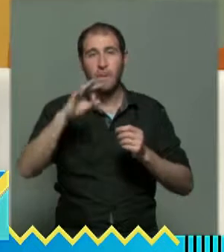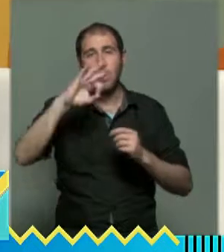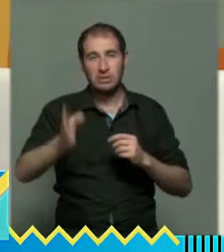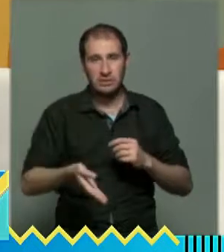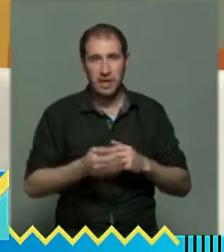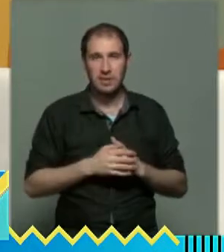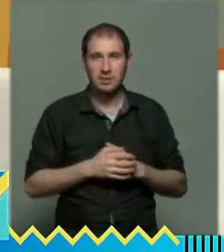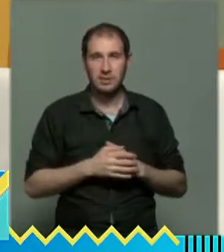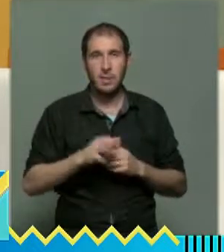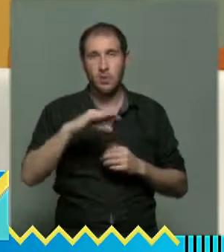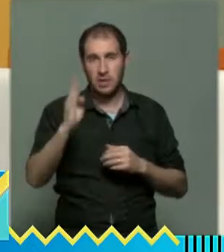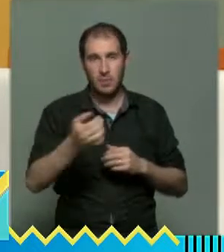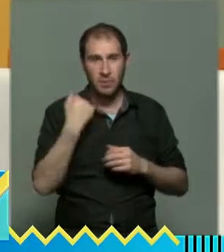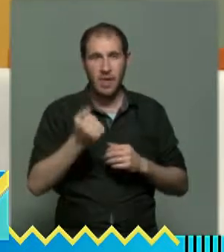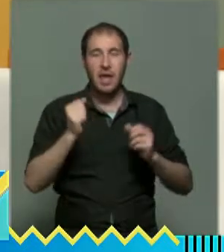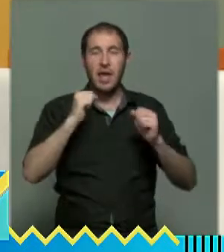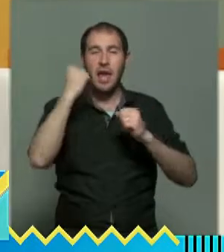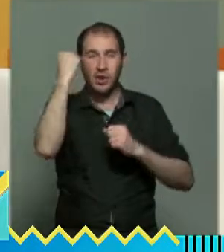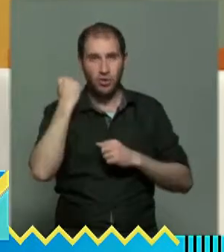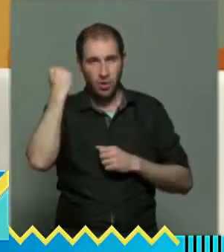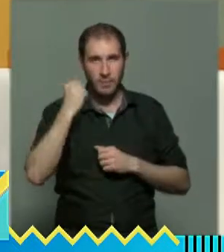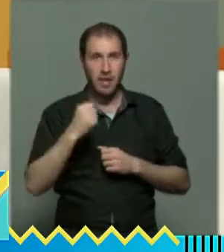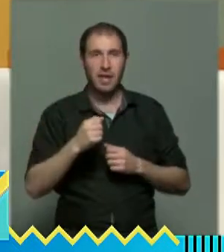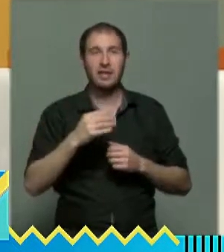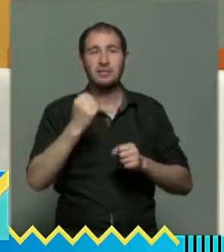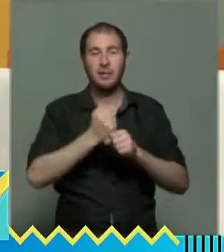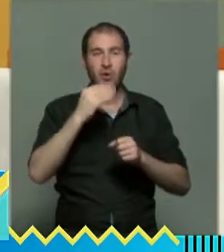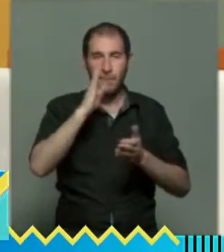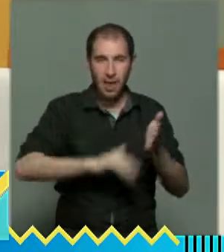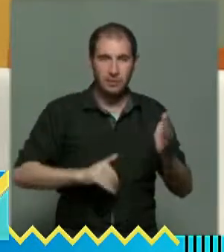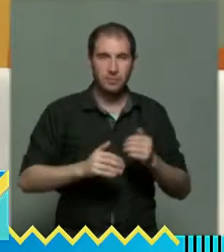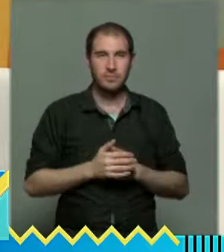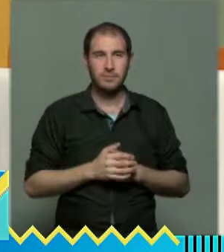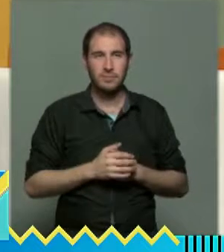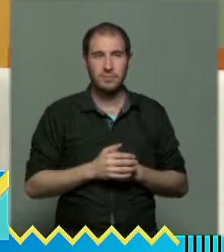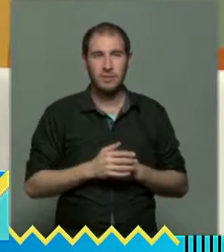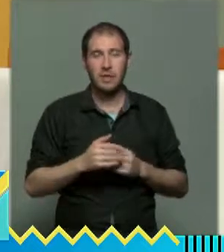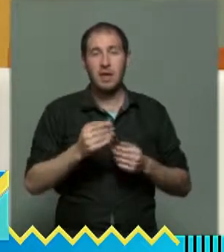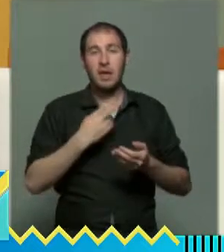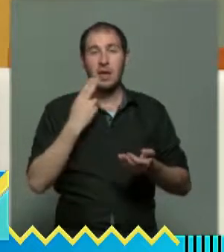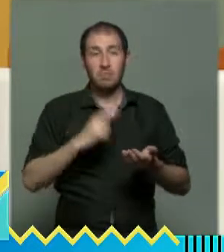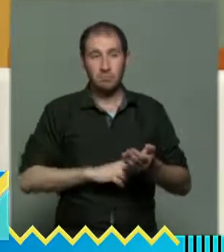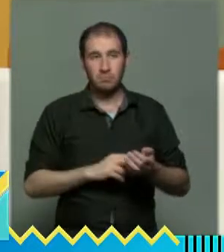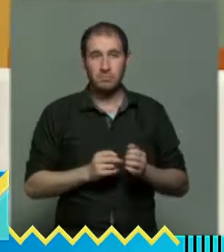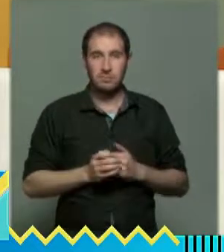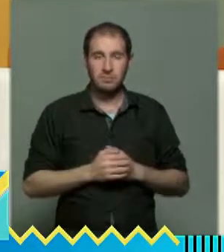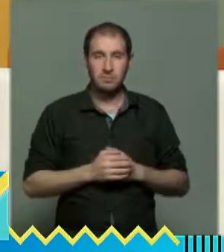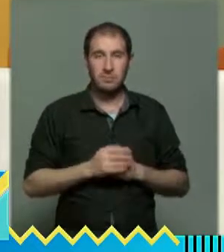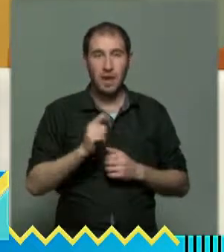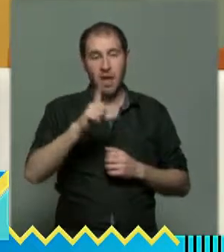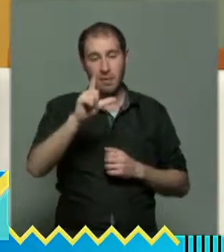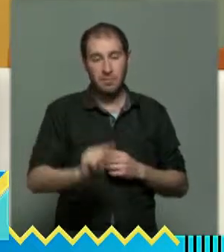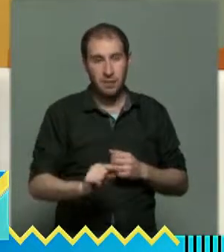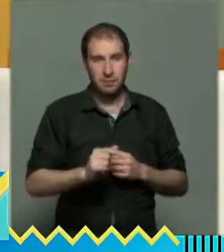porcentaje importante de economía informal, en lo cual entonces la carga se te